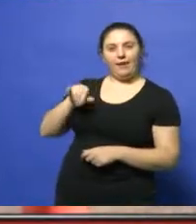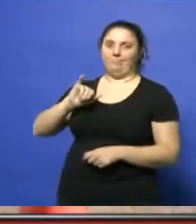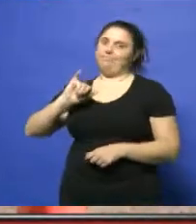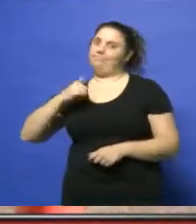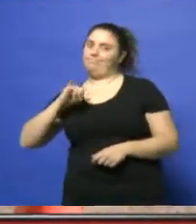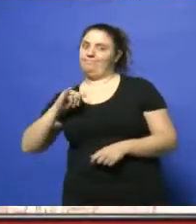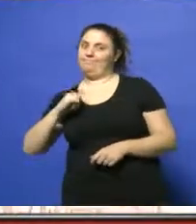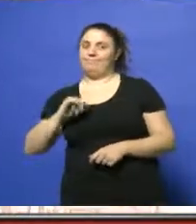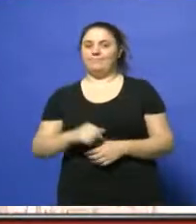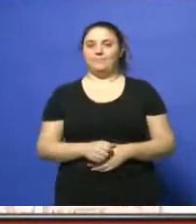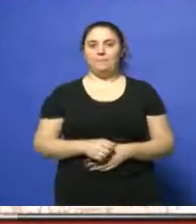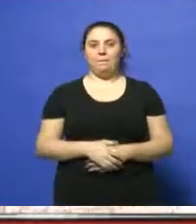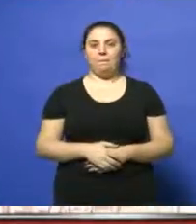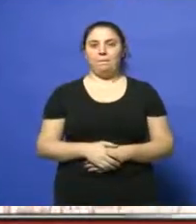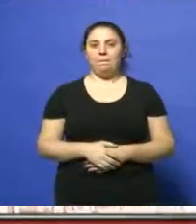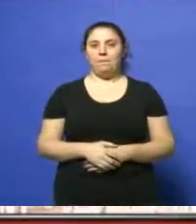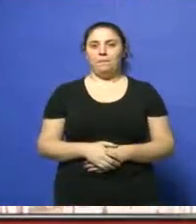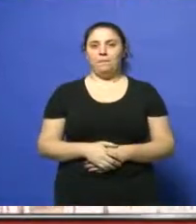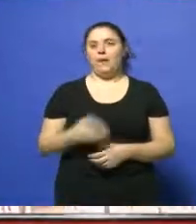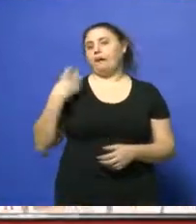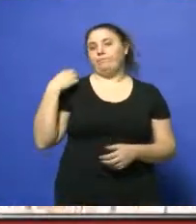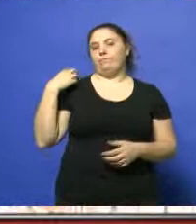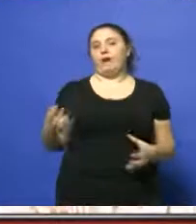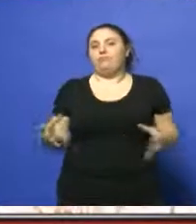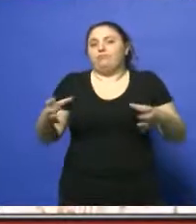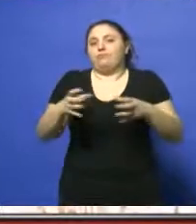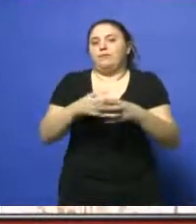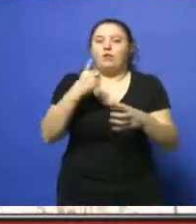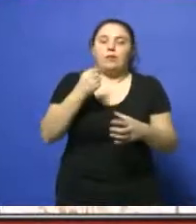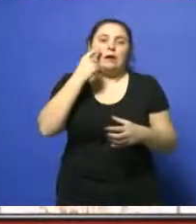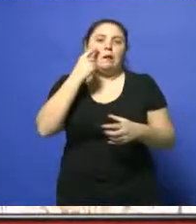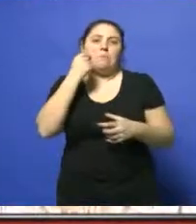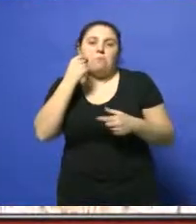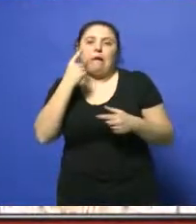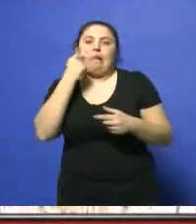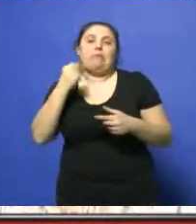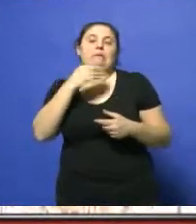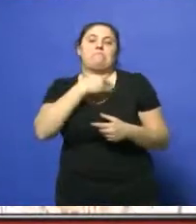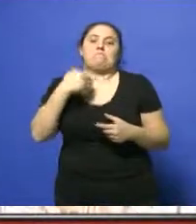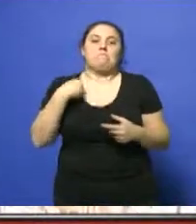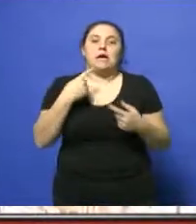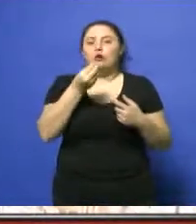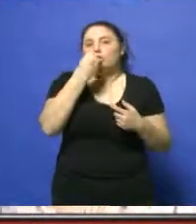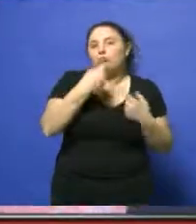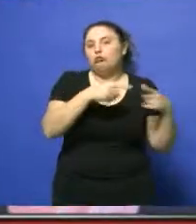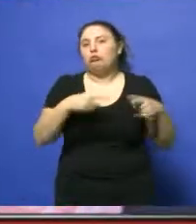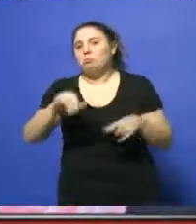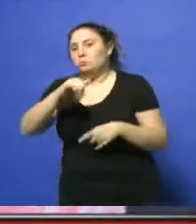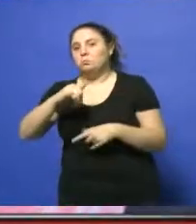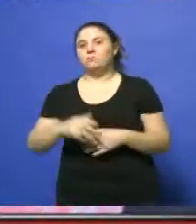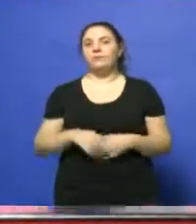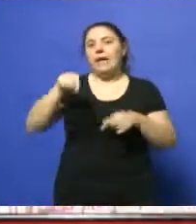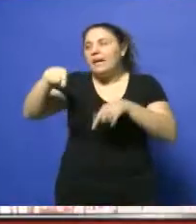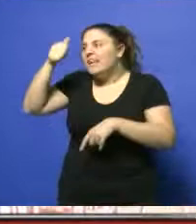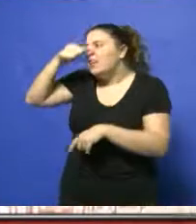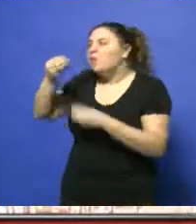ya no te le quedaban. Por lo general nos reunimos para el Día del Padre, Día de la Madre, esa fecha siempre. Y comemos sí algo distinto. ¿En este caso el domingo que